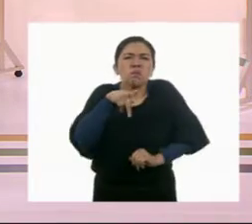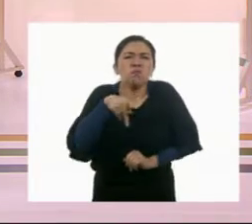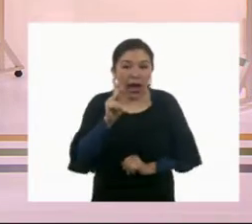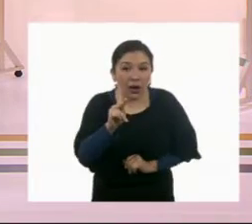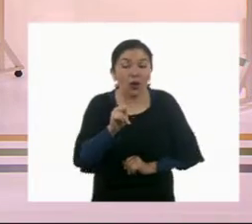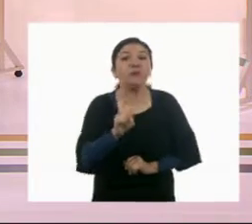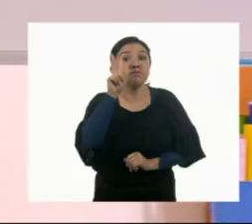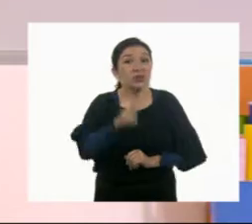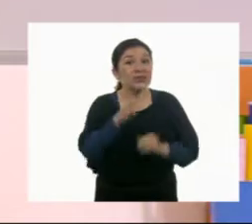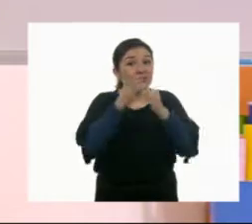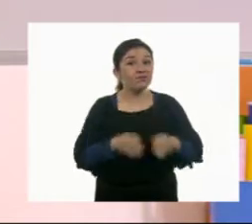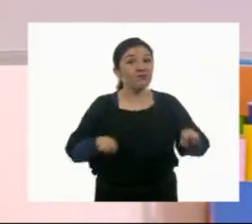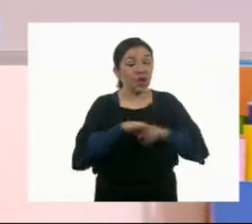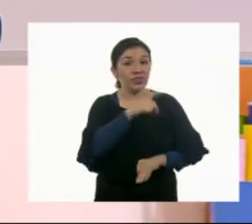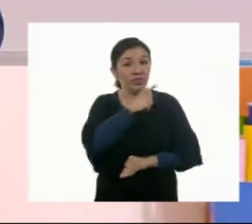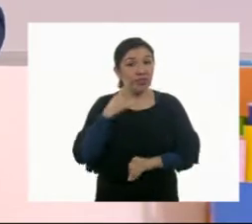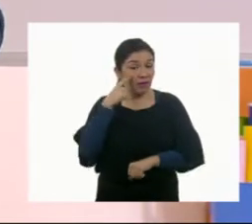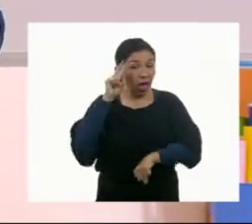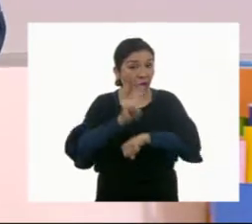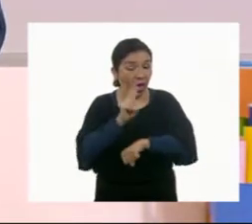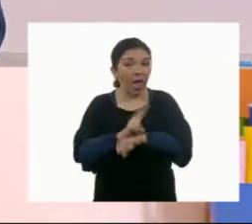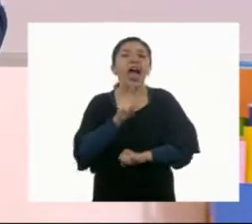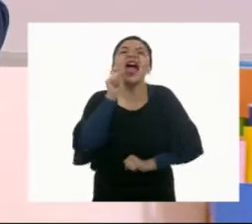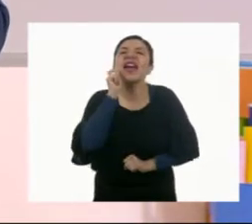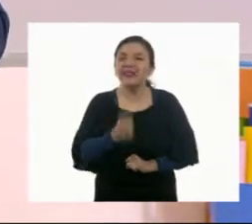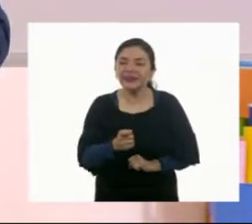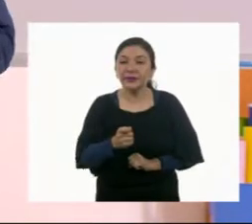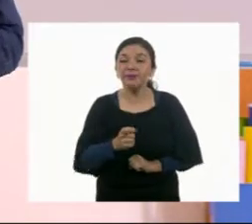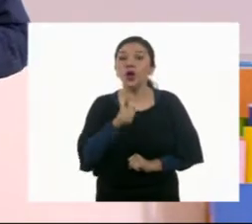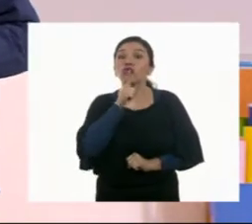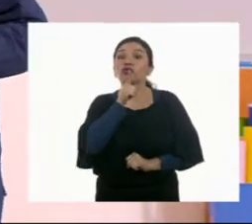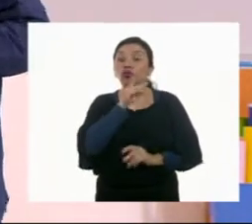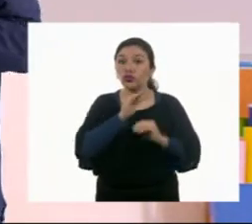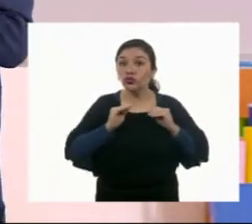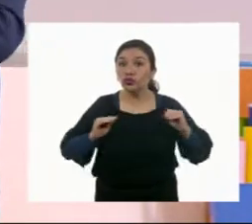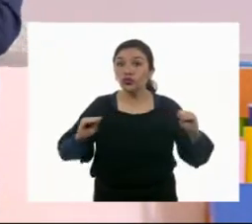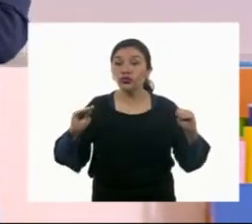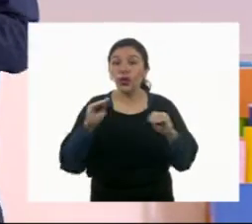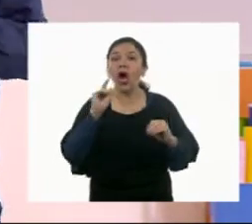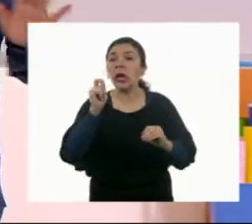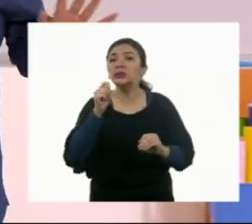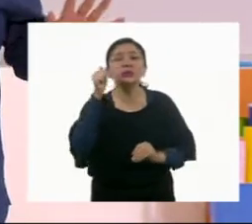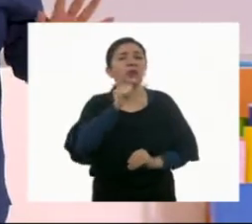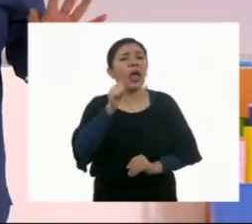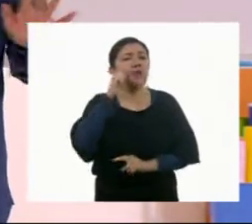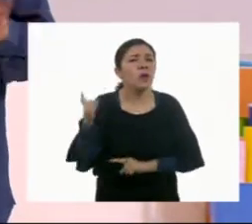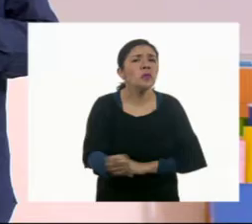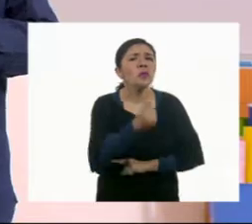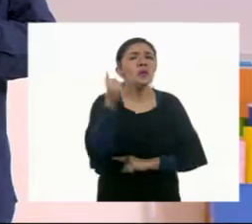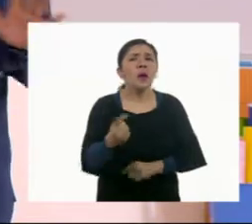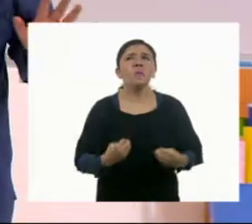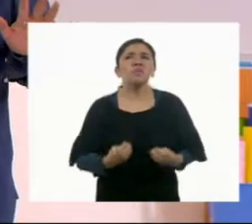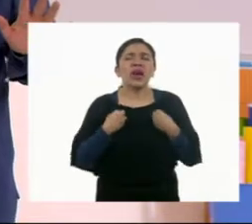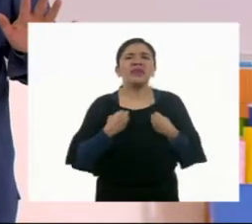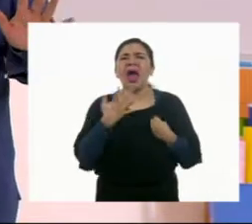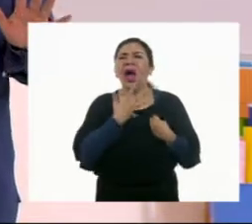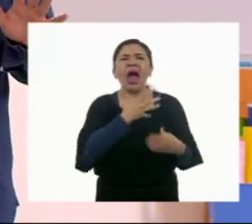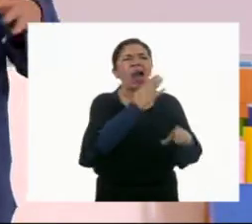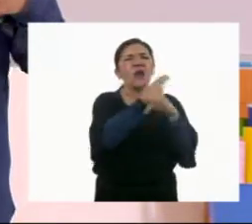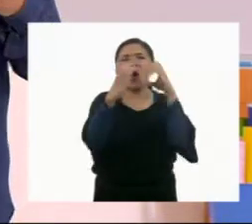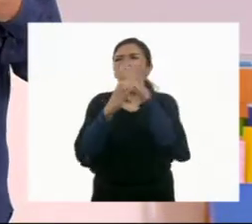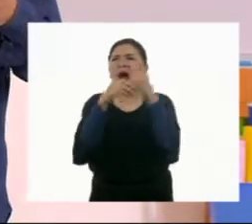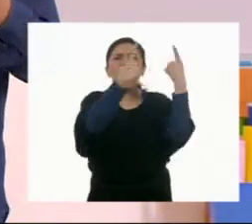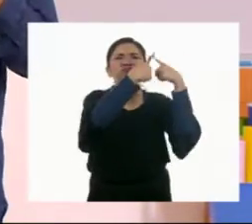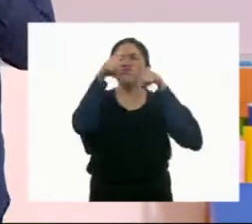lo que sí es importante que tomemos en cuenta es que el silencio nos acompaña en la vida cotidiana. Hay muchas cosas en